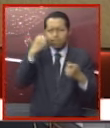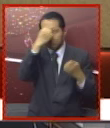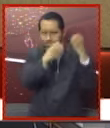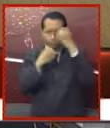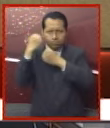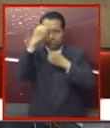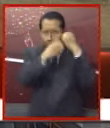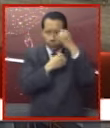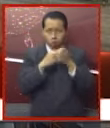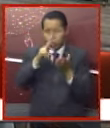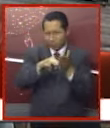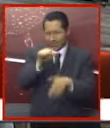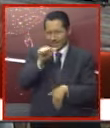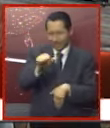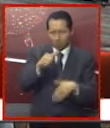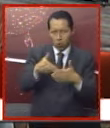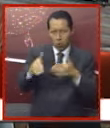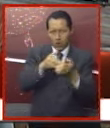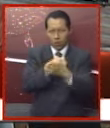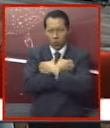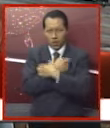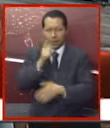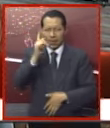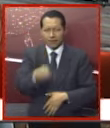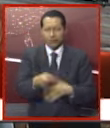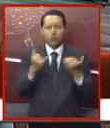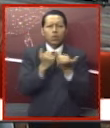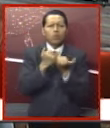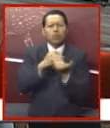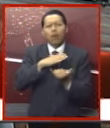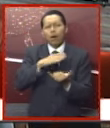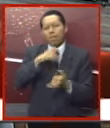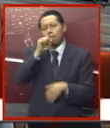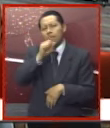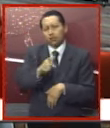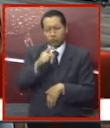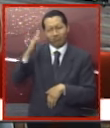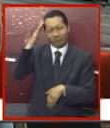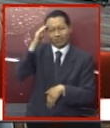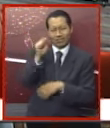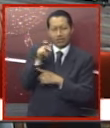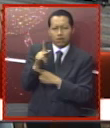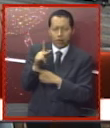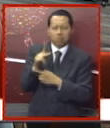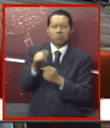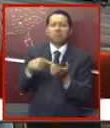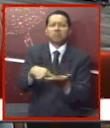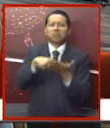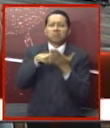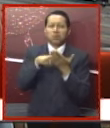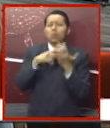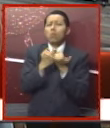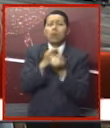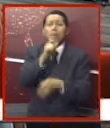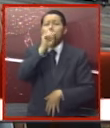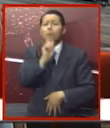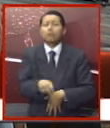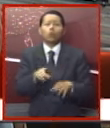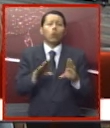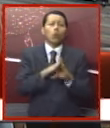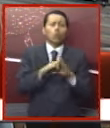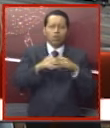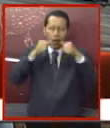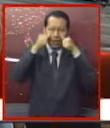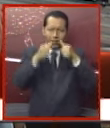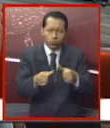educativo 2016 que nos presenta el señor secretario el día de hoy. Asimismo, estaremos muy